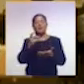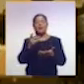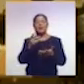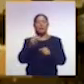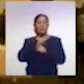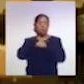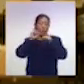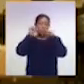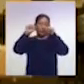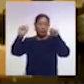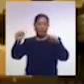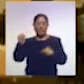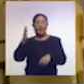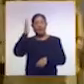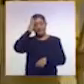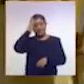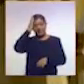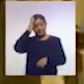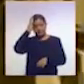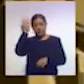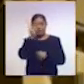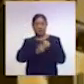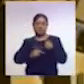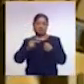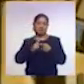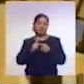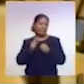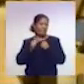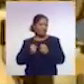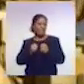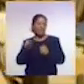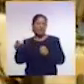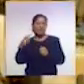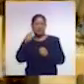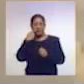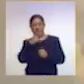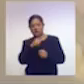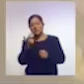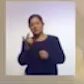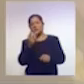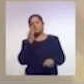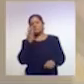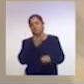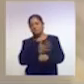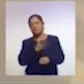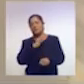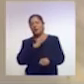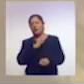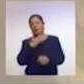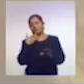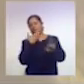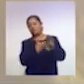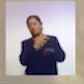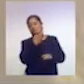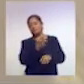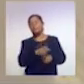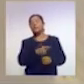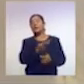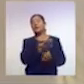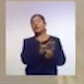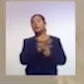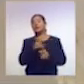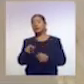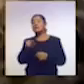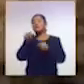principales potencias mundiales, que supuso un levantamiento parcial de las sanciones en su contra. Rouhani indicó que este sistema